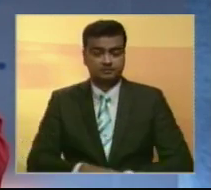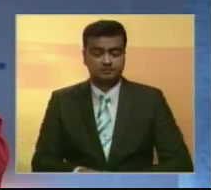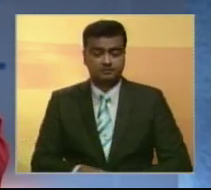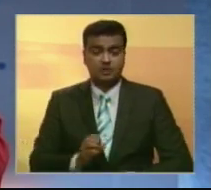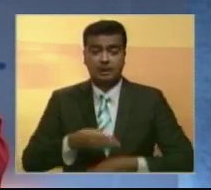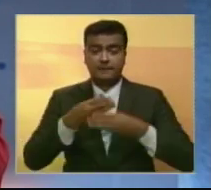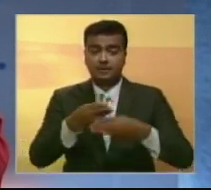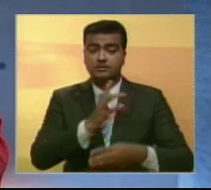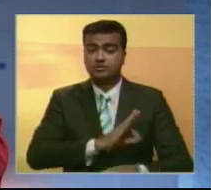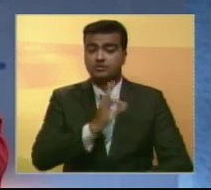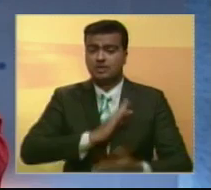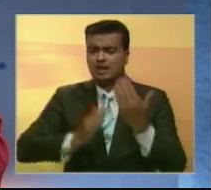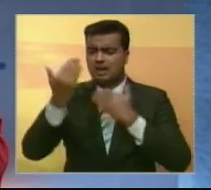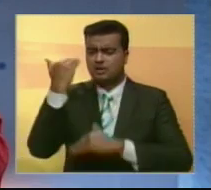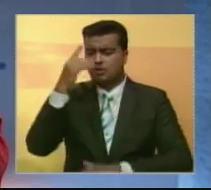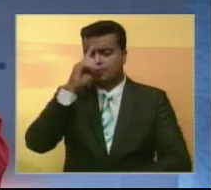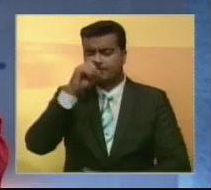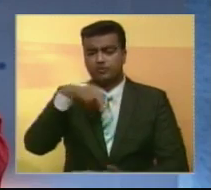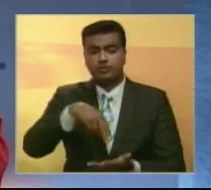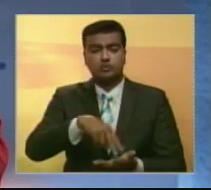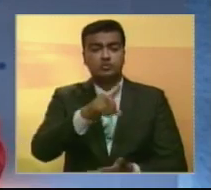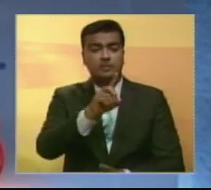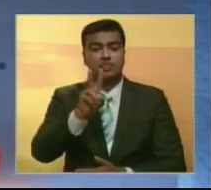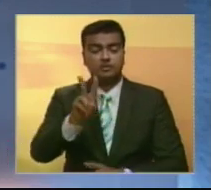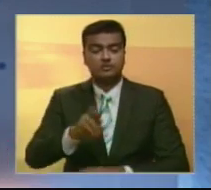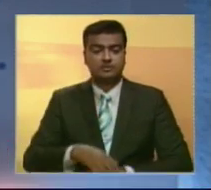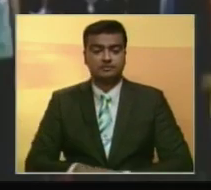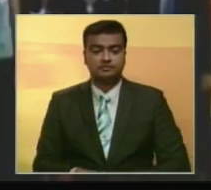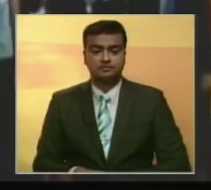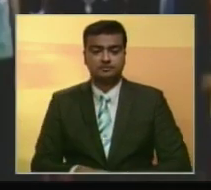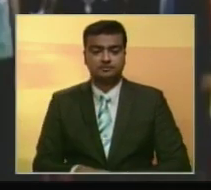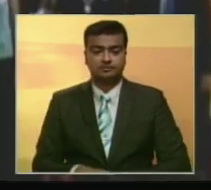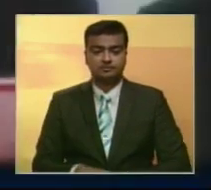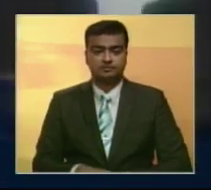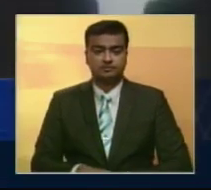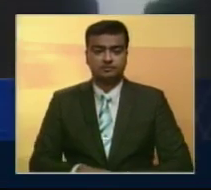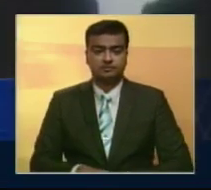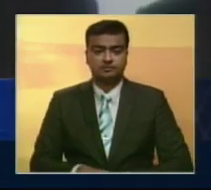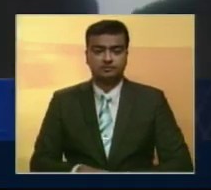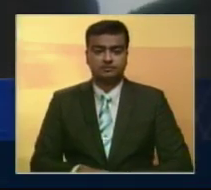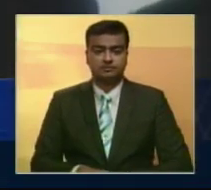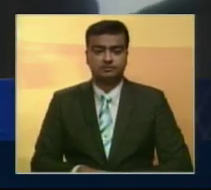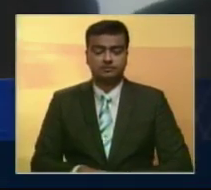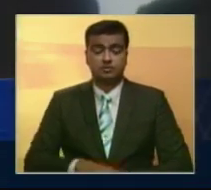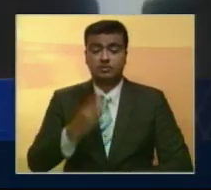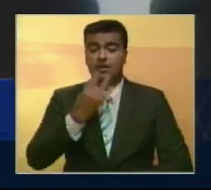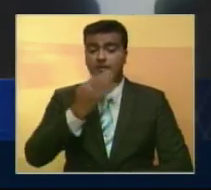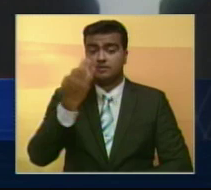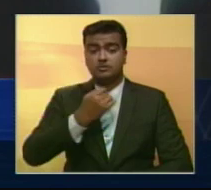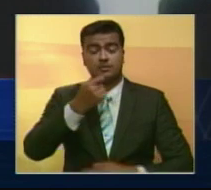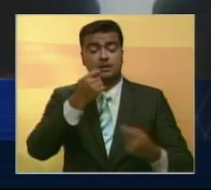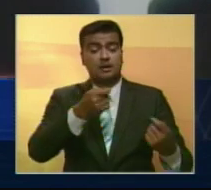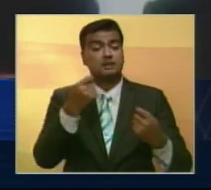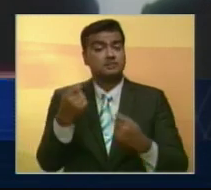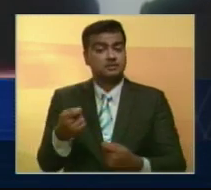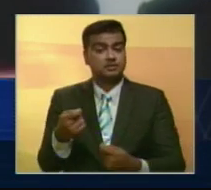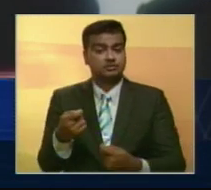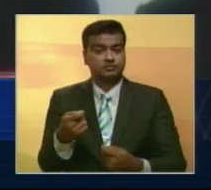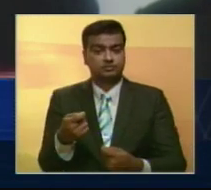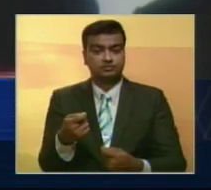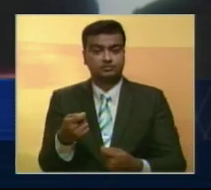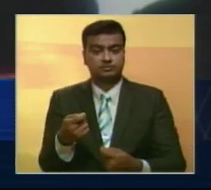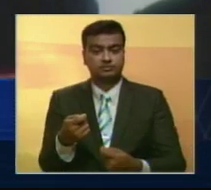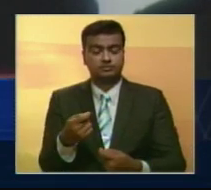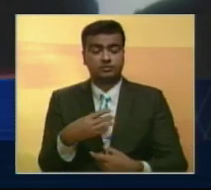prestaciones sociales del año 2012. Héctor Villa nos trae el reporte. Solicitud de aprobación para la cancelación de